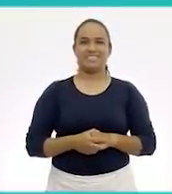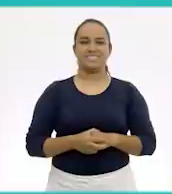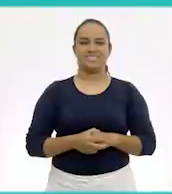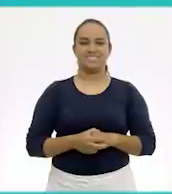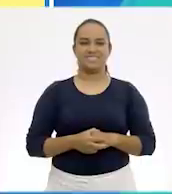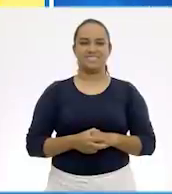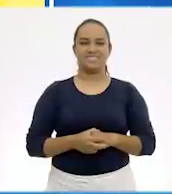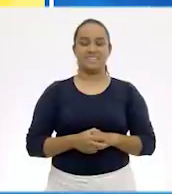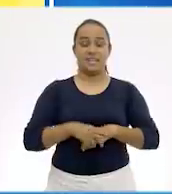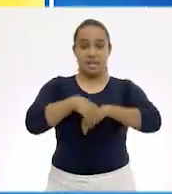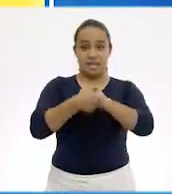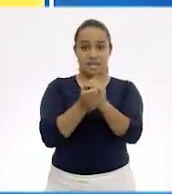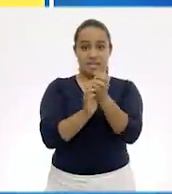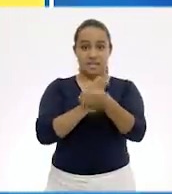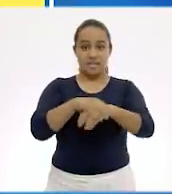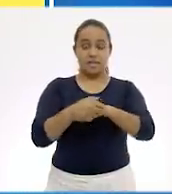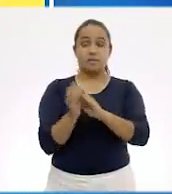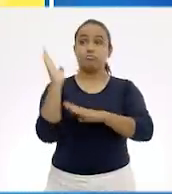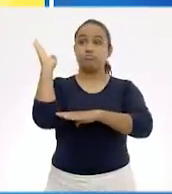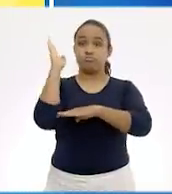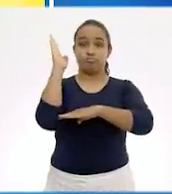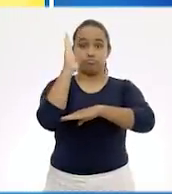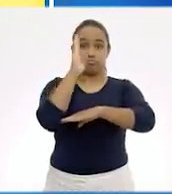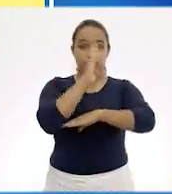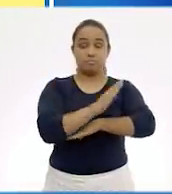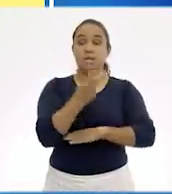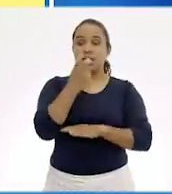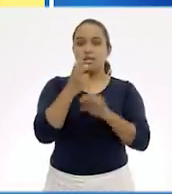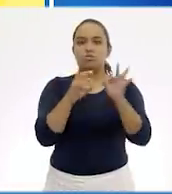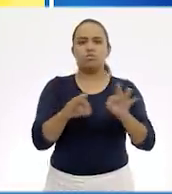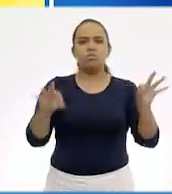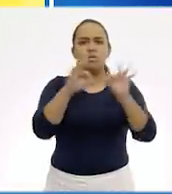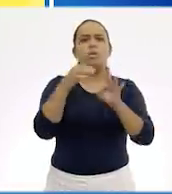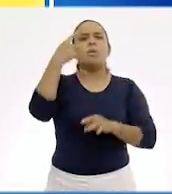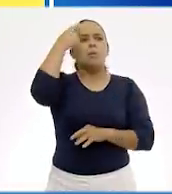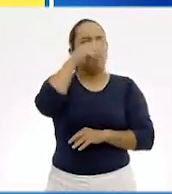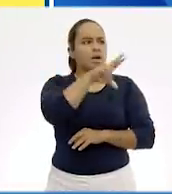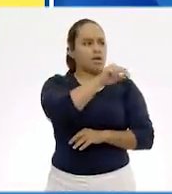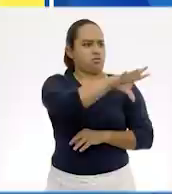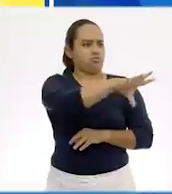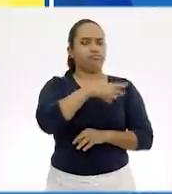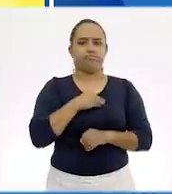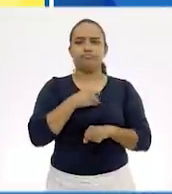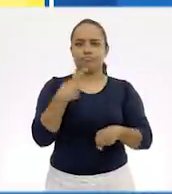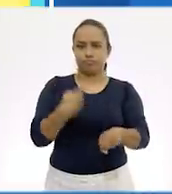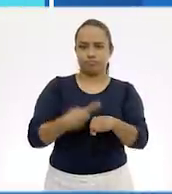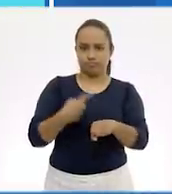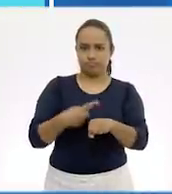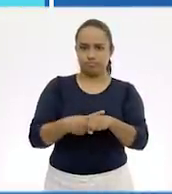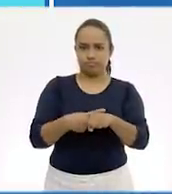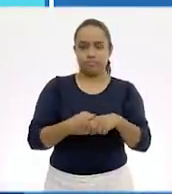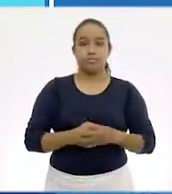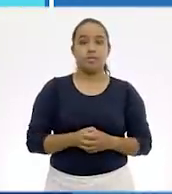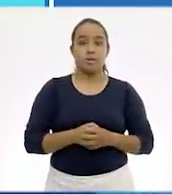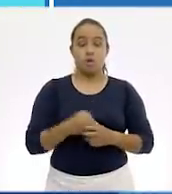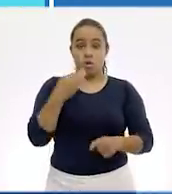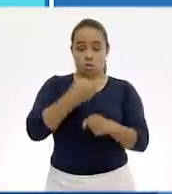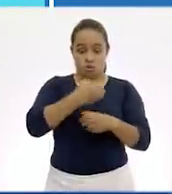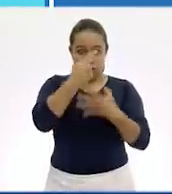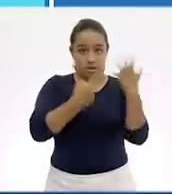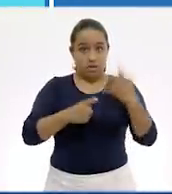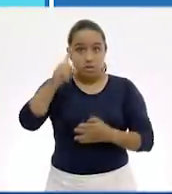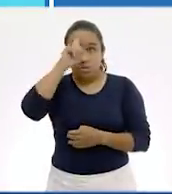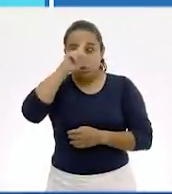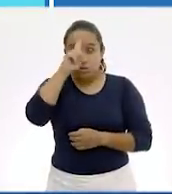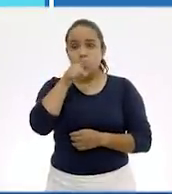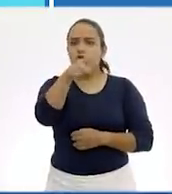bien! Lavarnos las manos varias veces al día es importante para prevenir cualquier enfermedad. Sigue estos